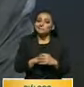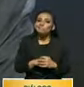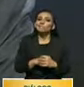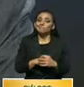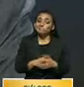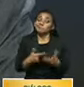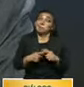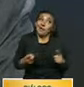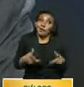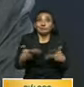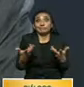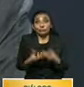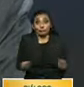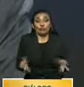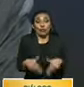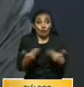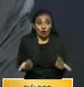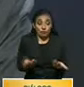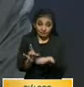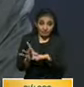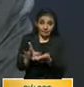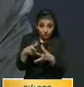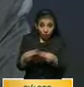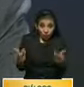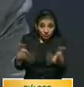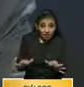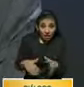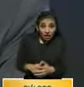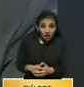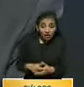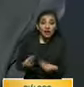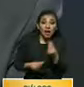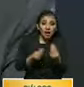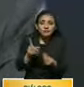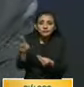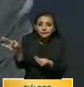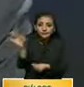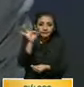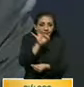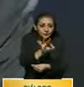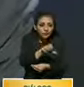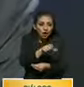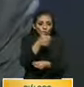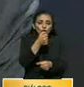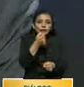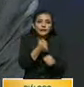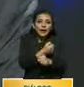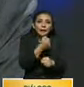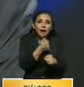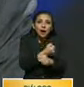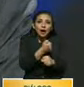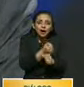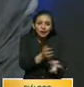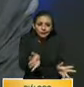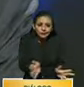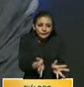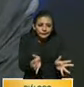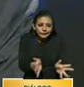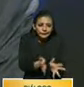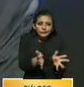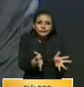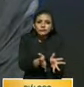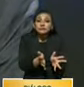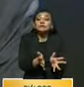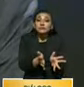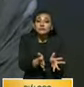que la solución sea votarles. Hay que reubicarlos y elevar todos los estímulos y exoneraciones